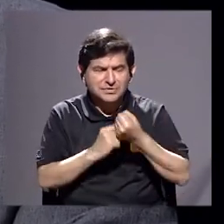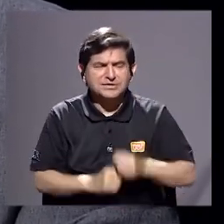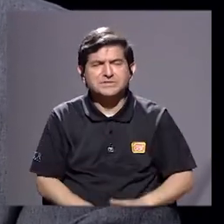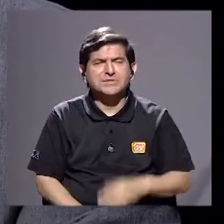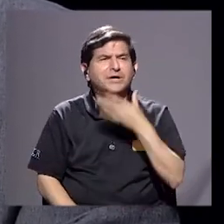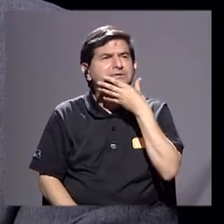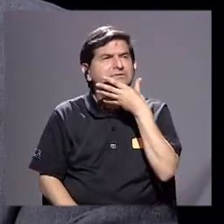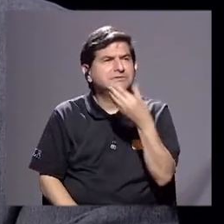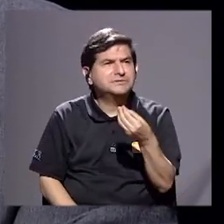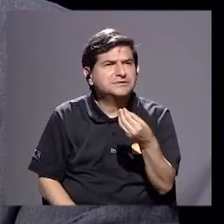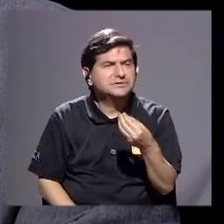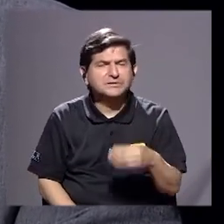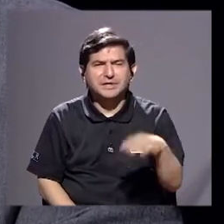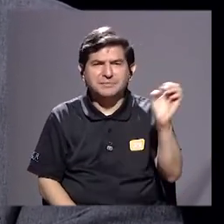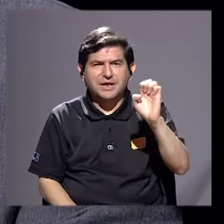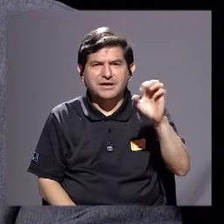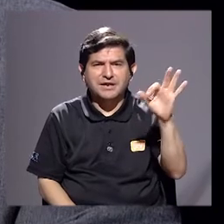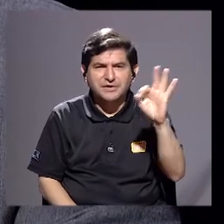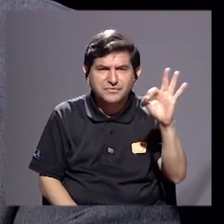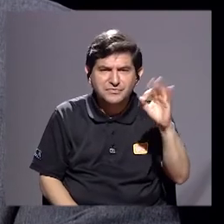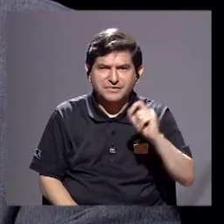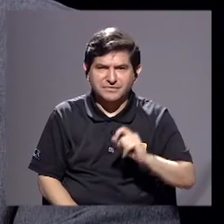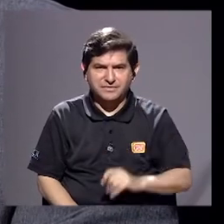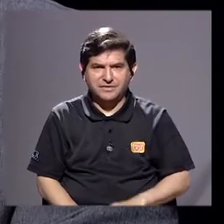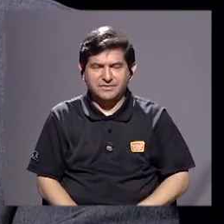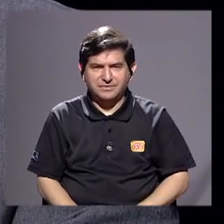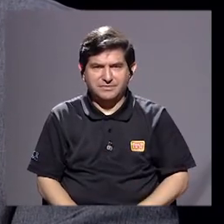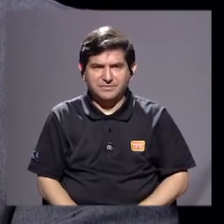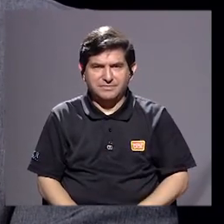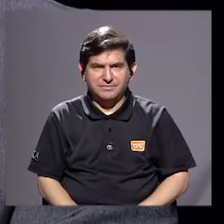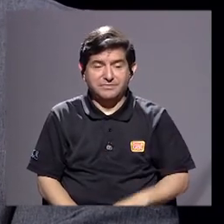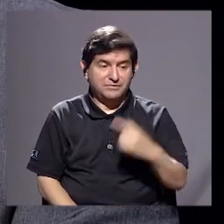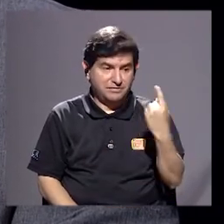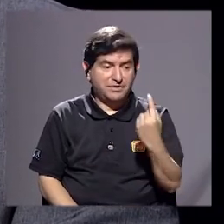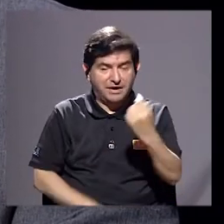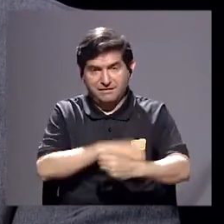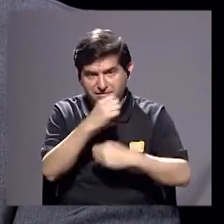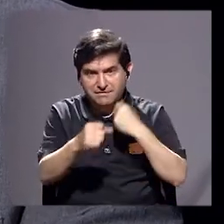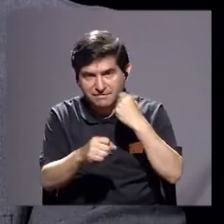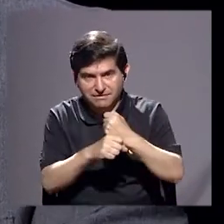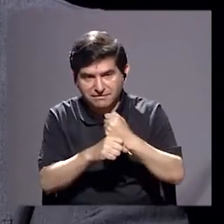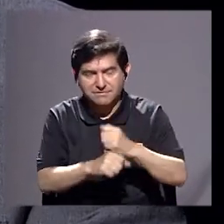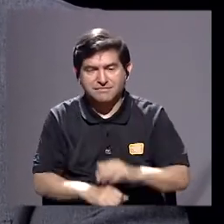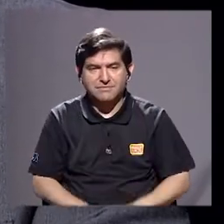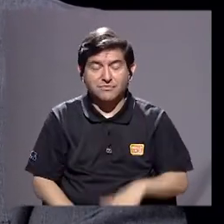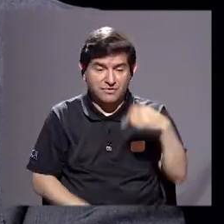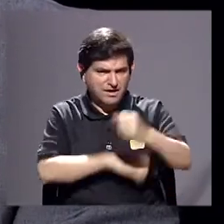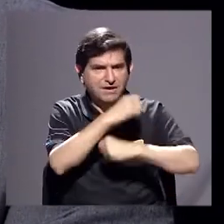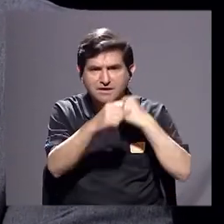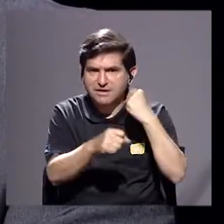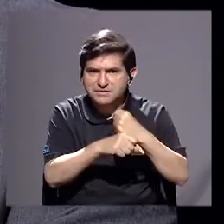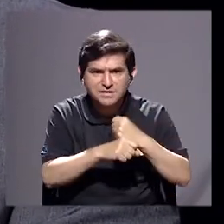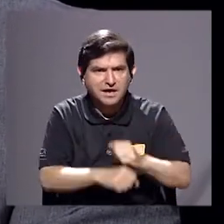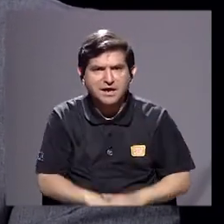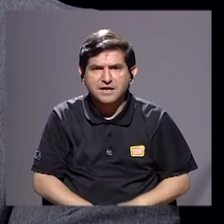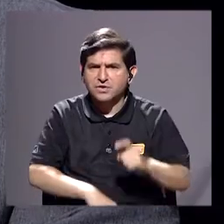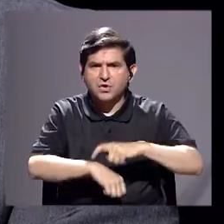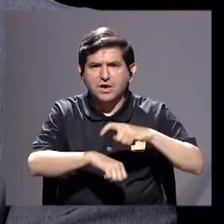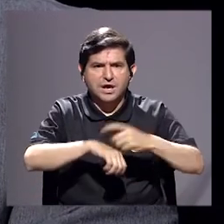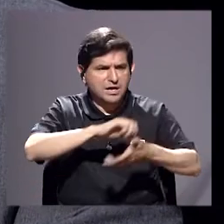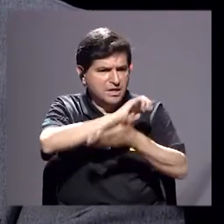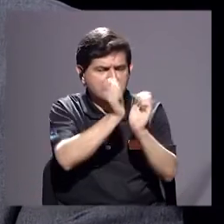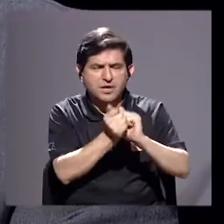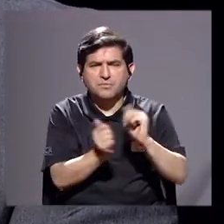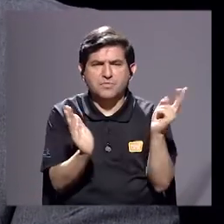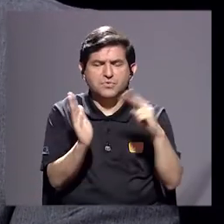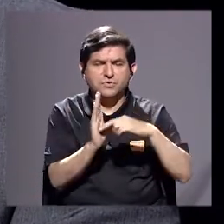diciembre y enero febrero de cada año este este año en este periodo de transición entre